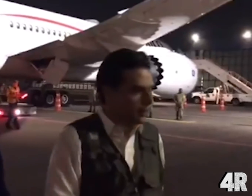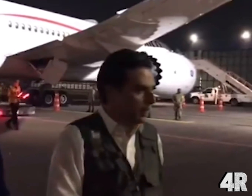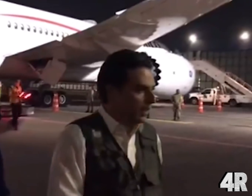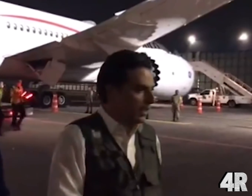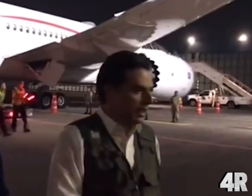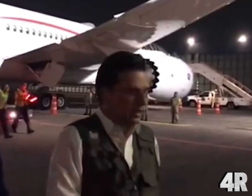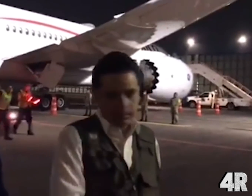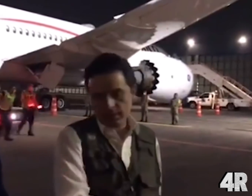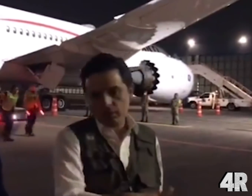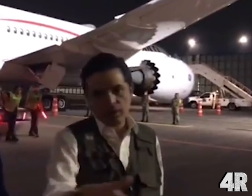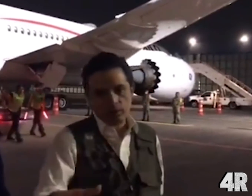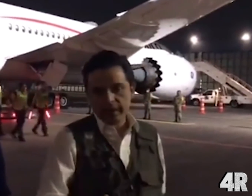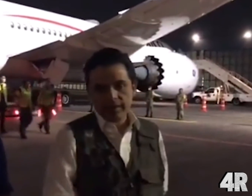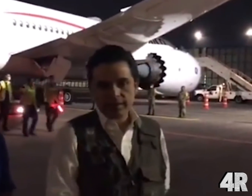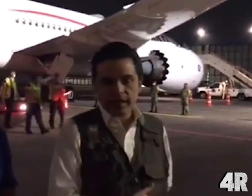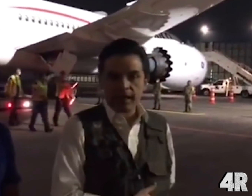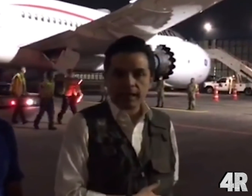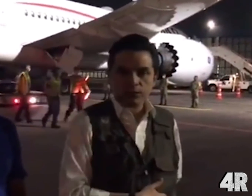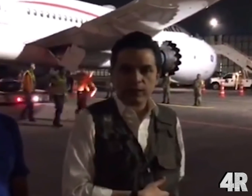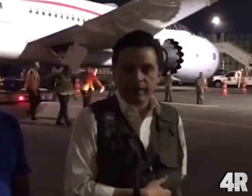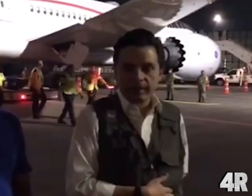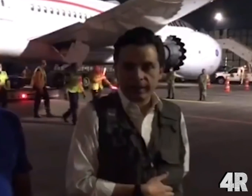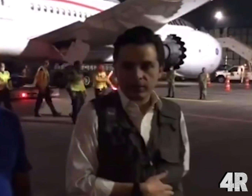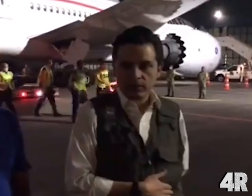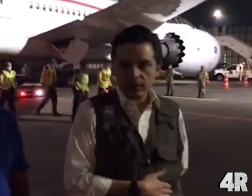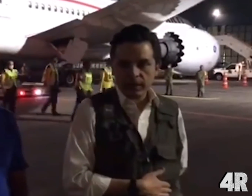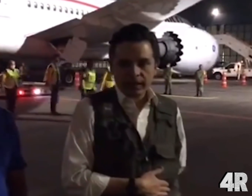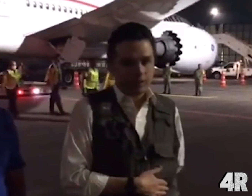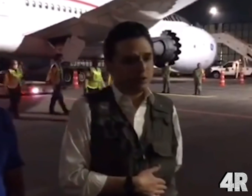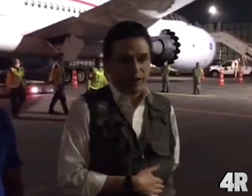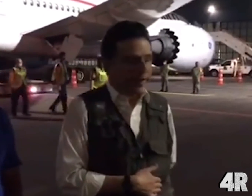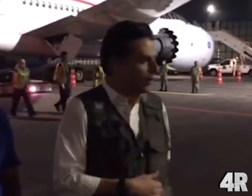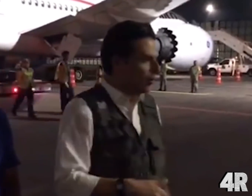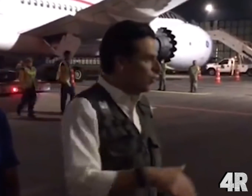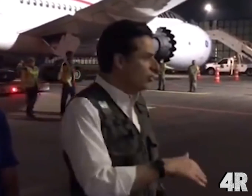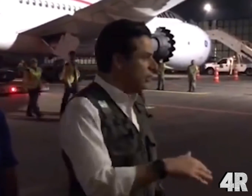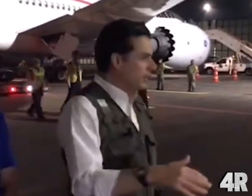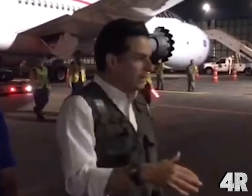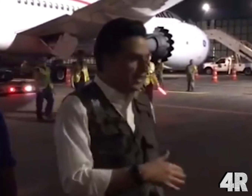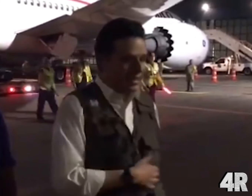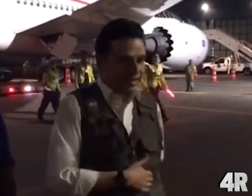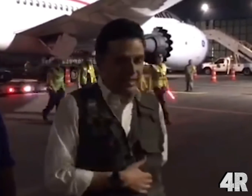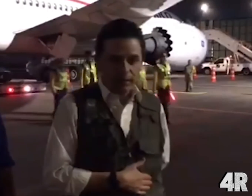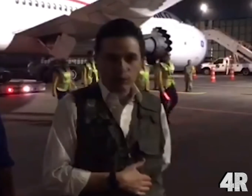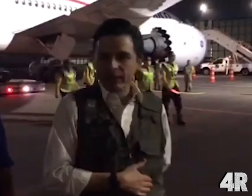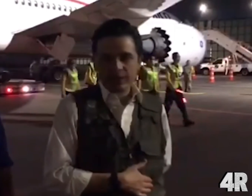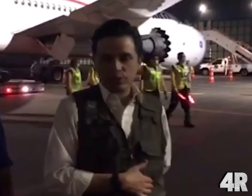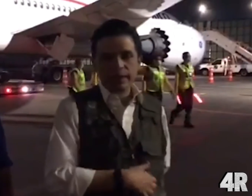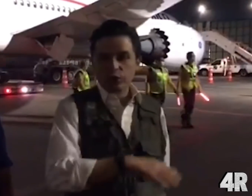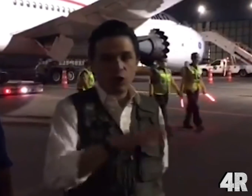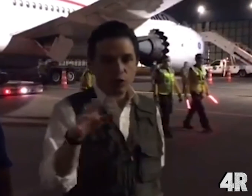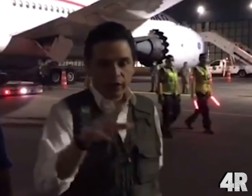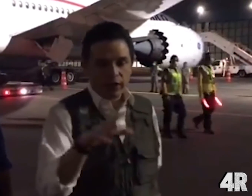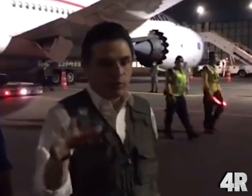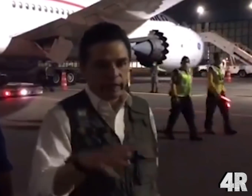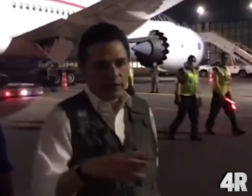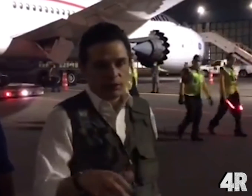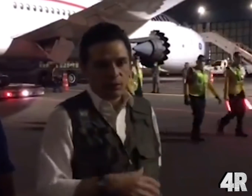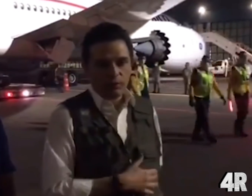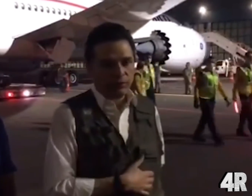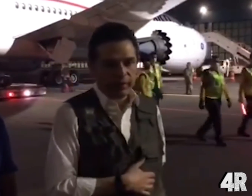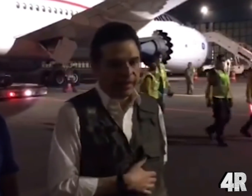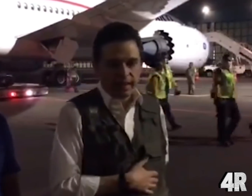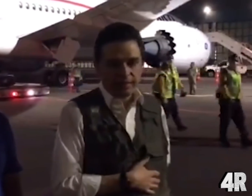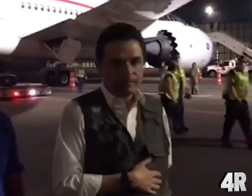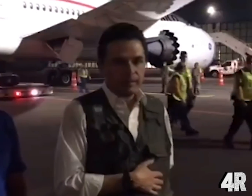Michoacán y desde luego a unidades de la Ciudad de México. Es un trabajo de coordinación de todo el